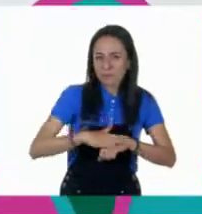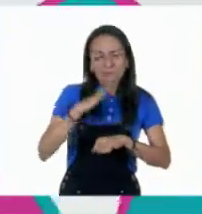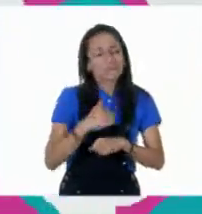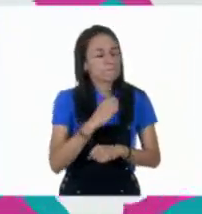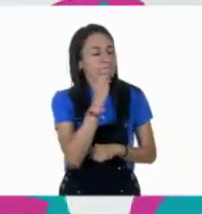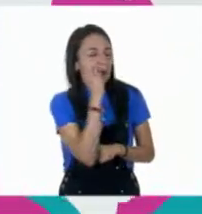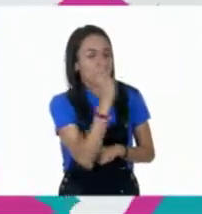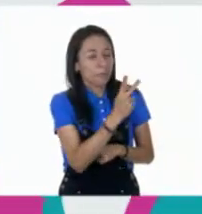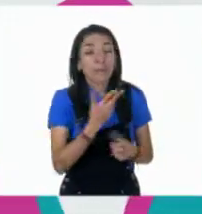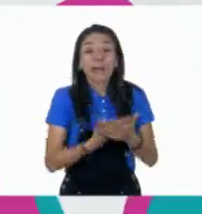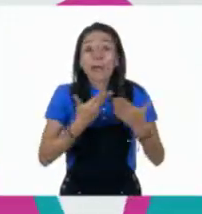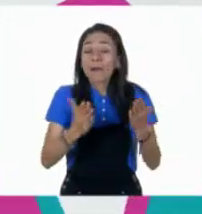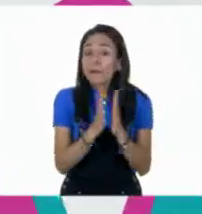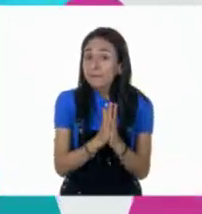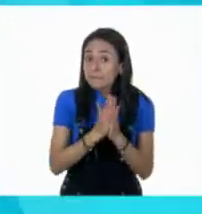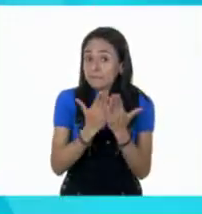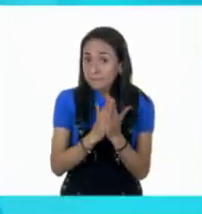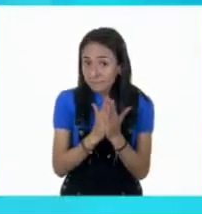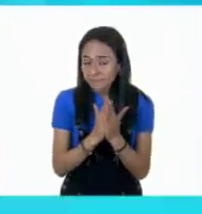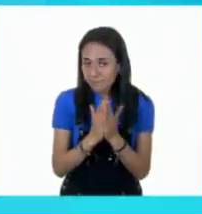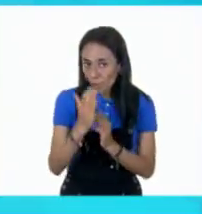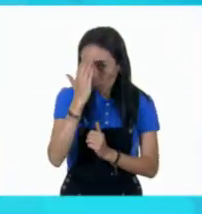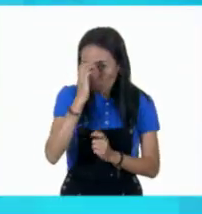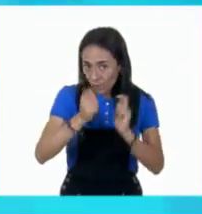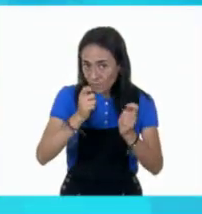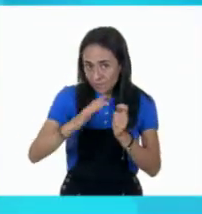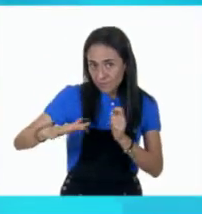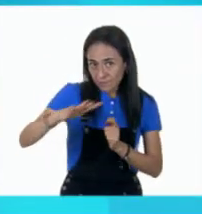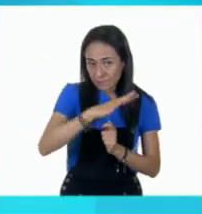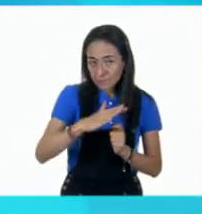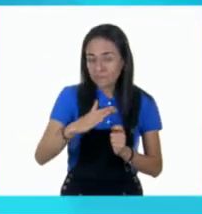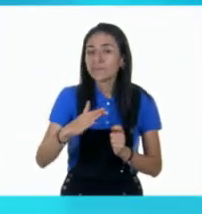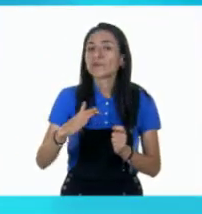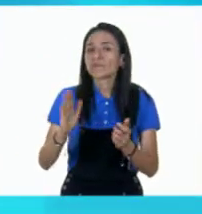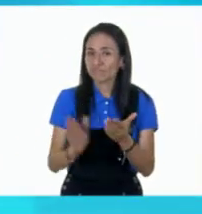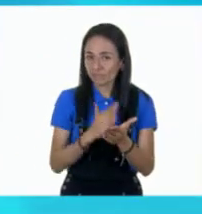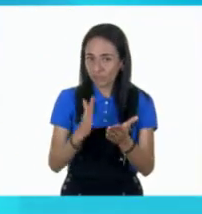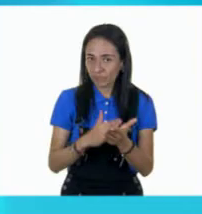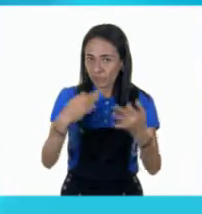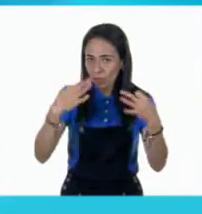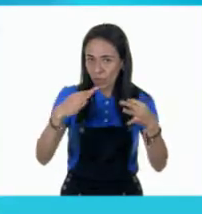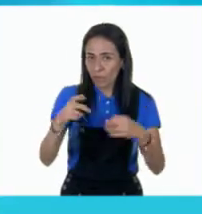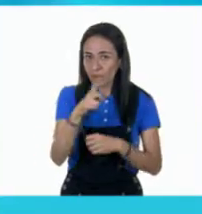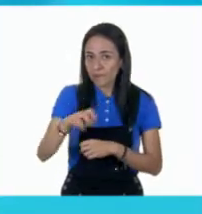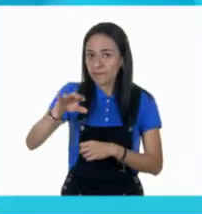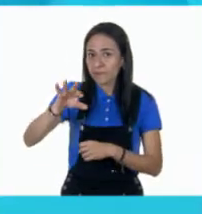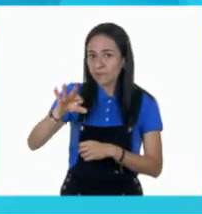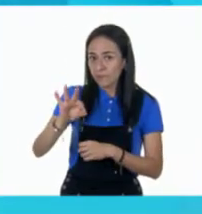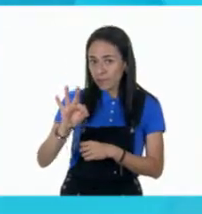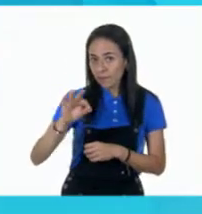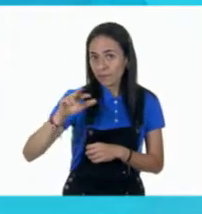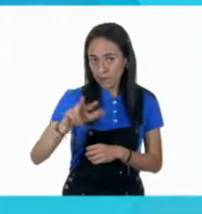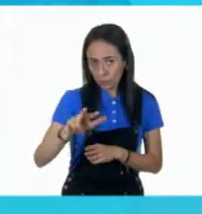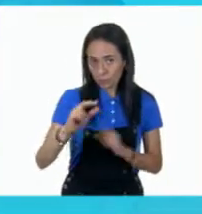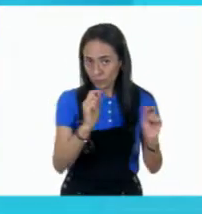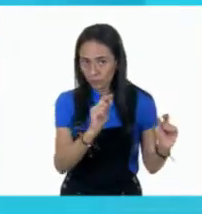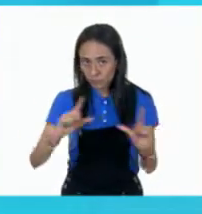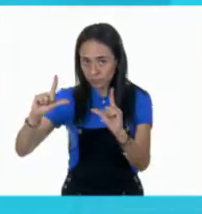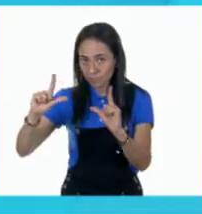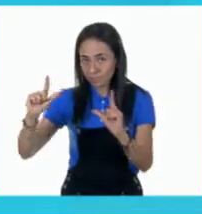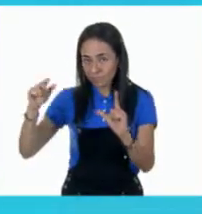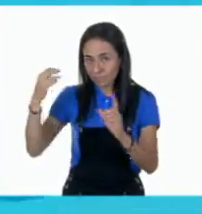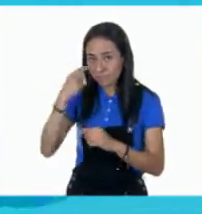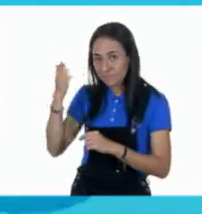que pongan su libro de conocimiento en la página 148. Obsérvenla bien, ya la tenemos en pantalla.